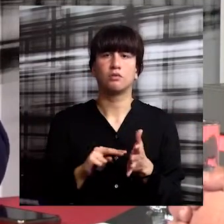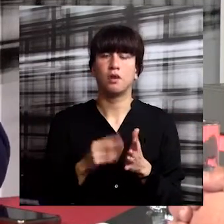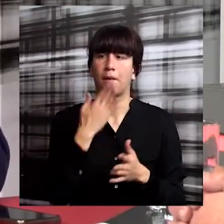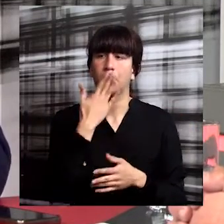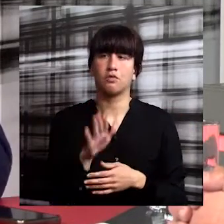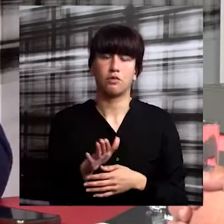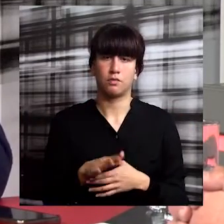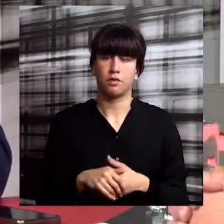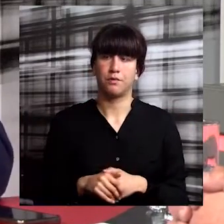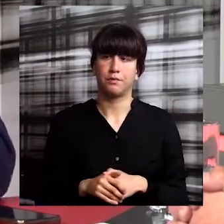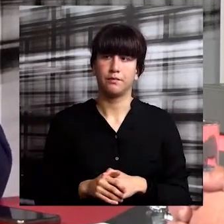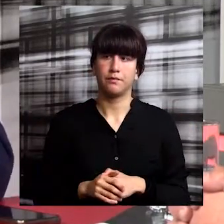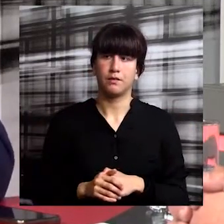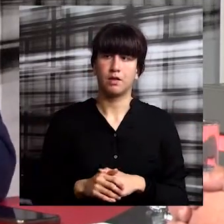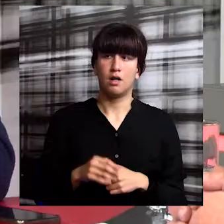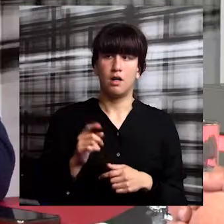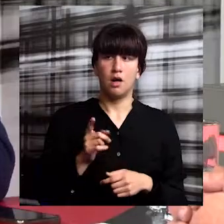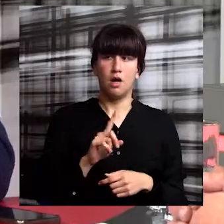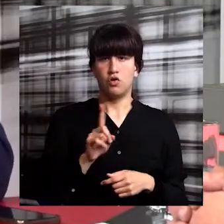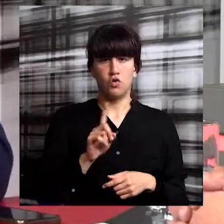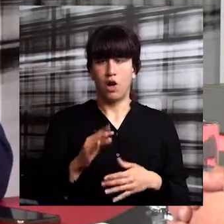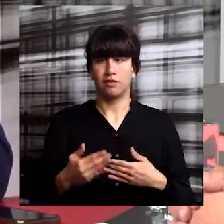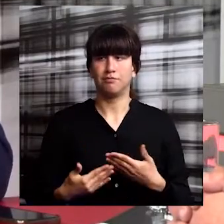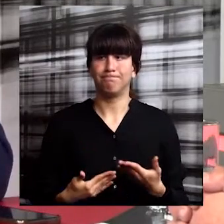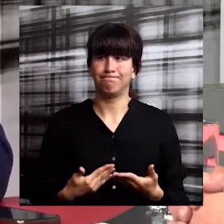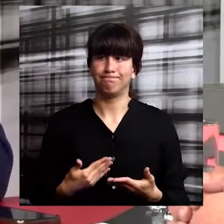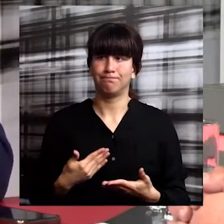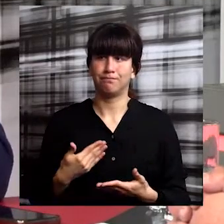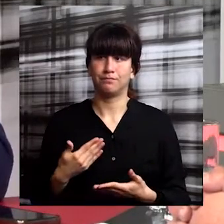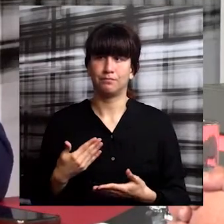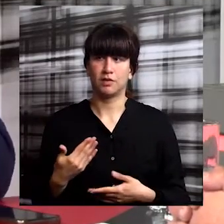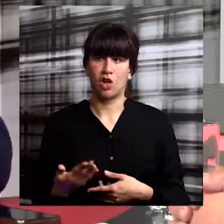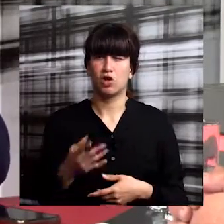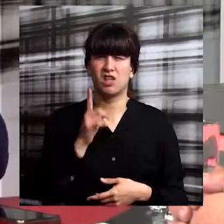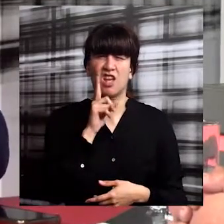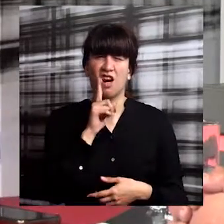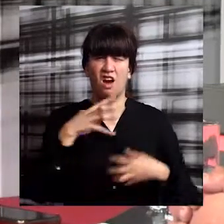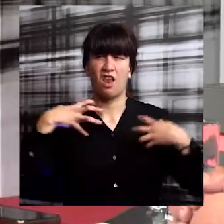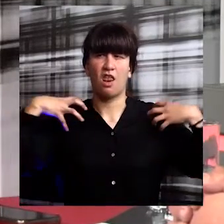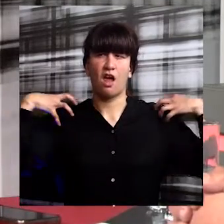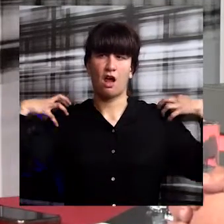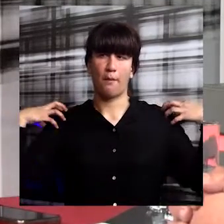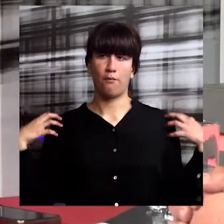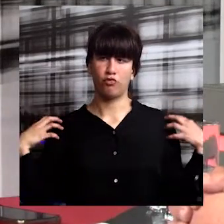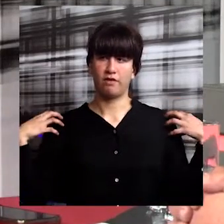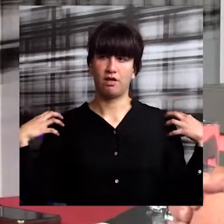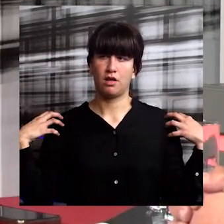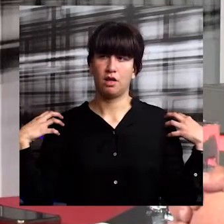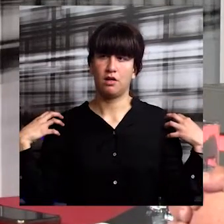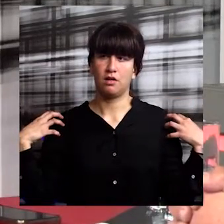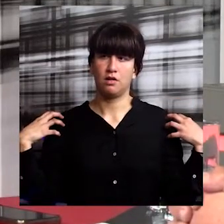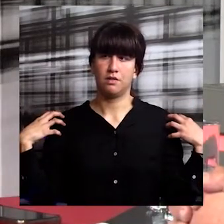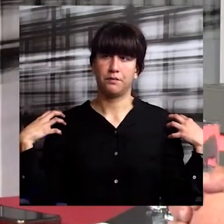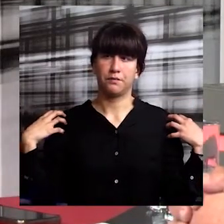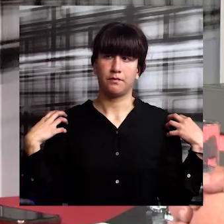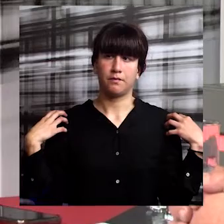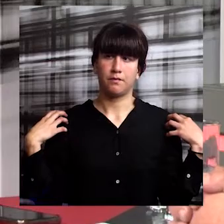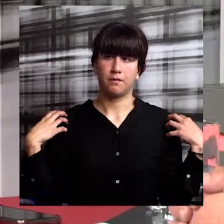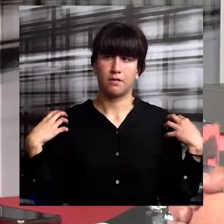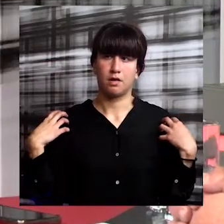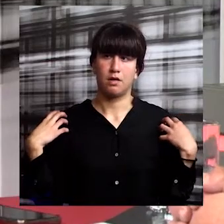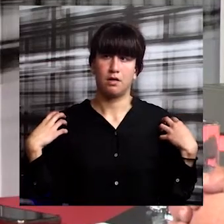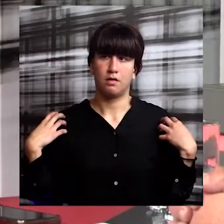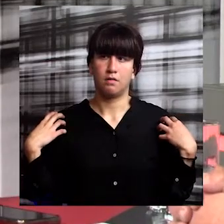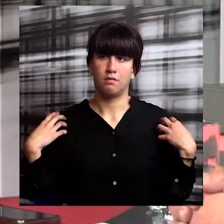que permanentemente se estén endosando autoridades de quién es la responsabilidad. Si vamos a agregar un nuevo elemento que va a ser distractor y al